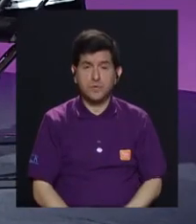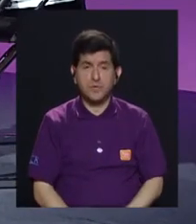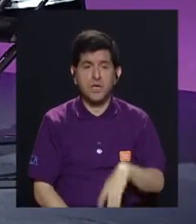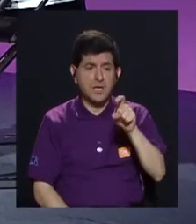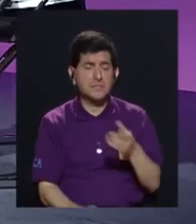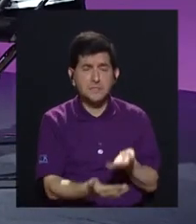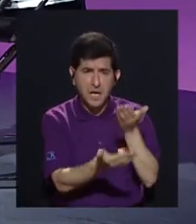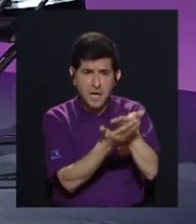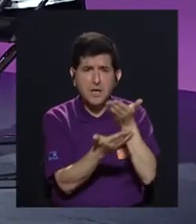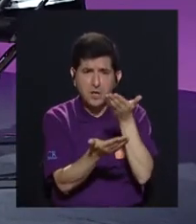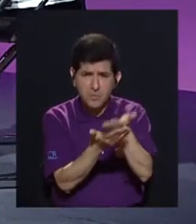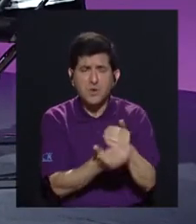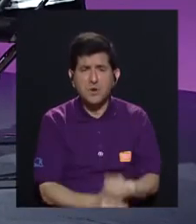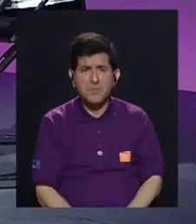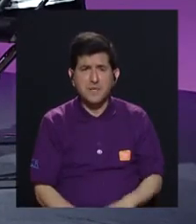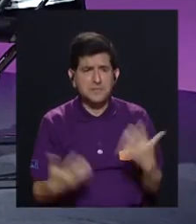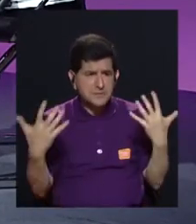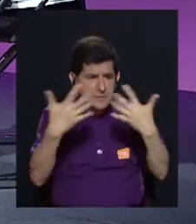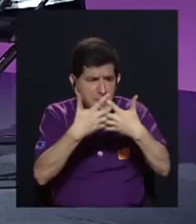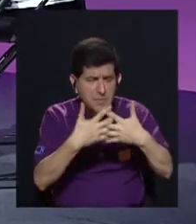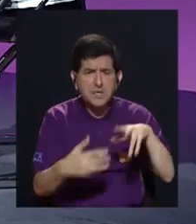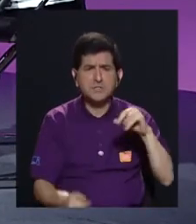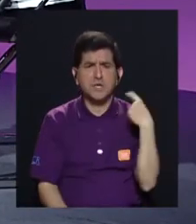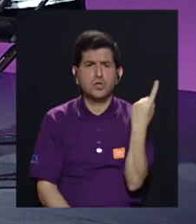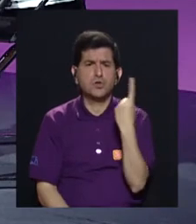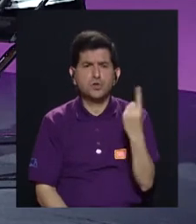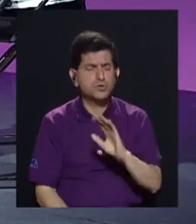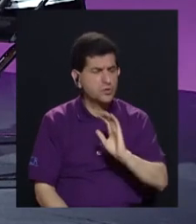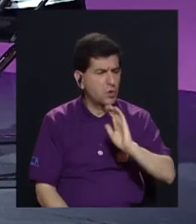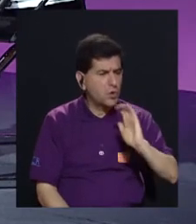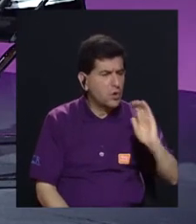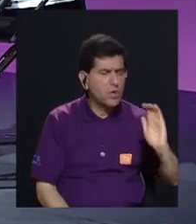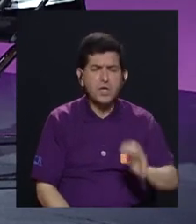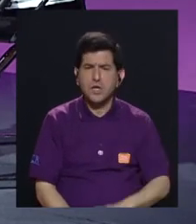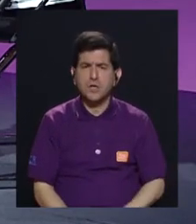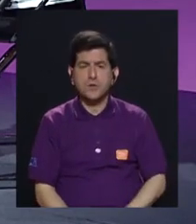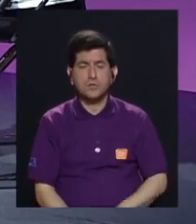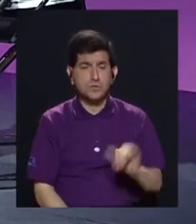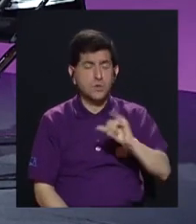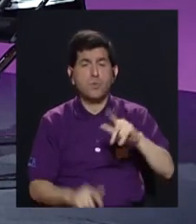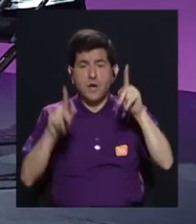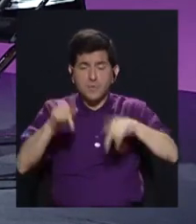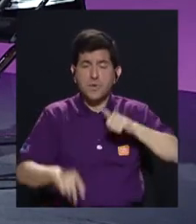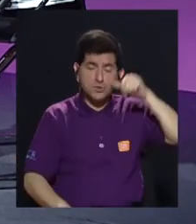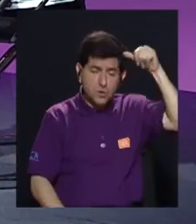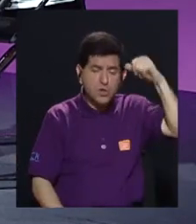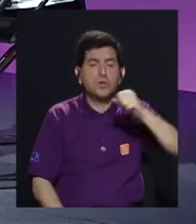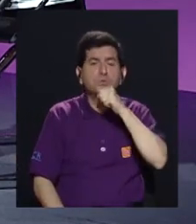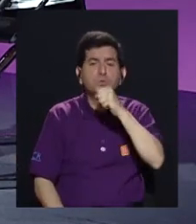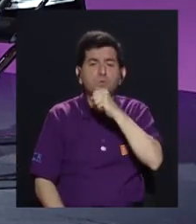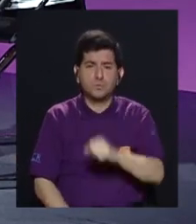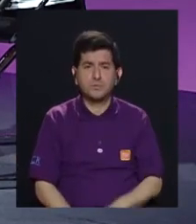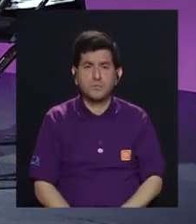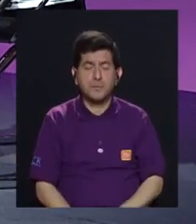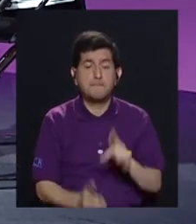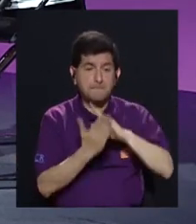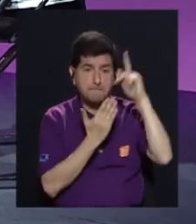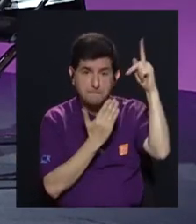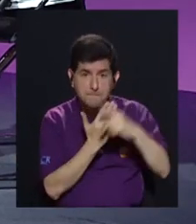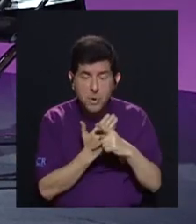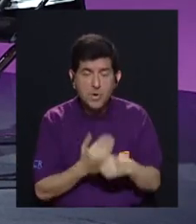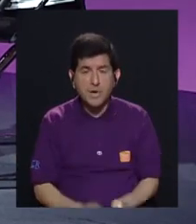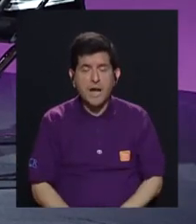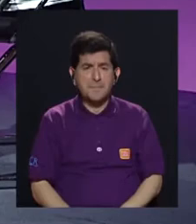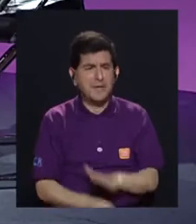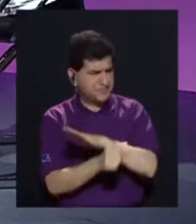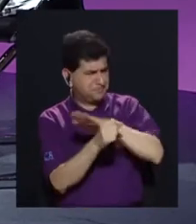propuestas más bien mixtas no sólo para niños pequeños sino para personas adultas mayores programas que sean más